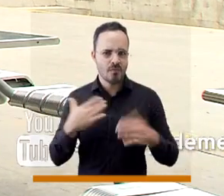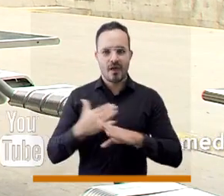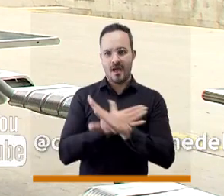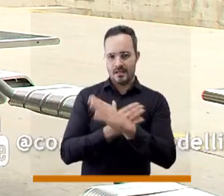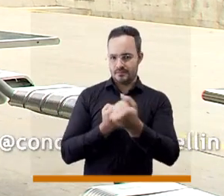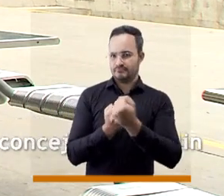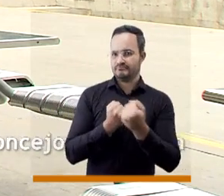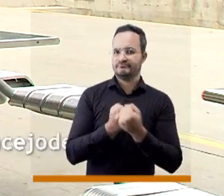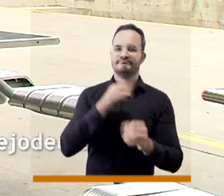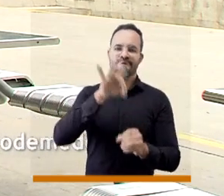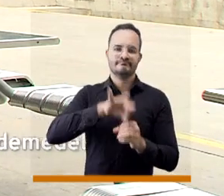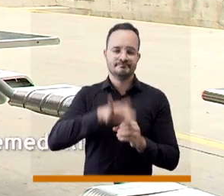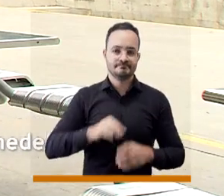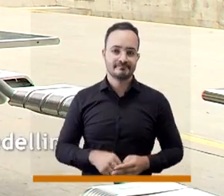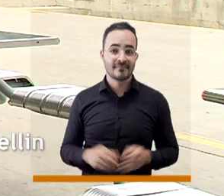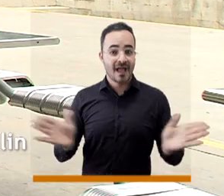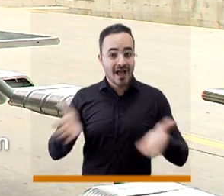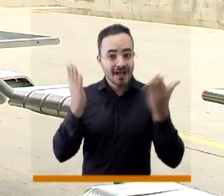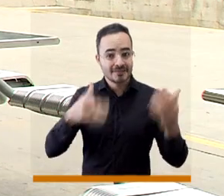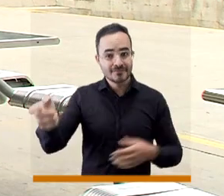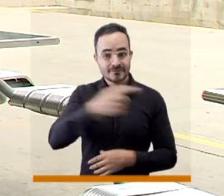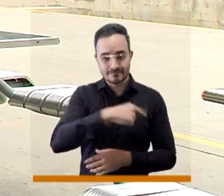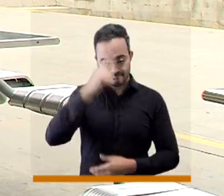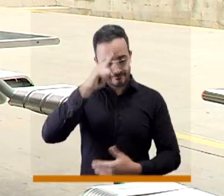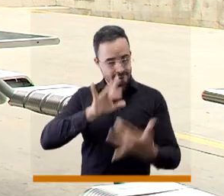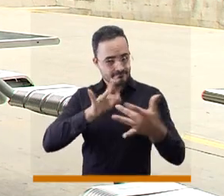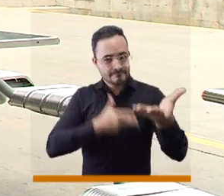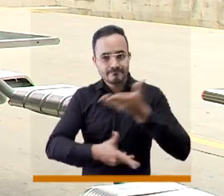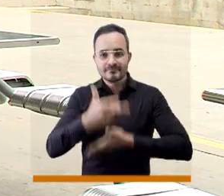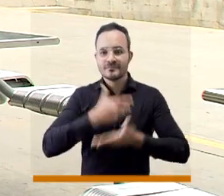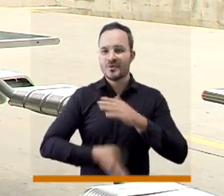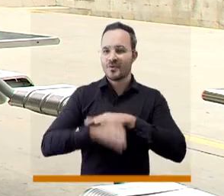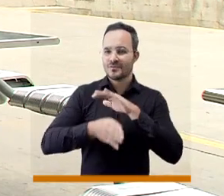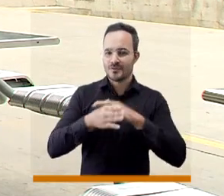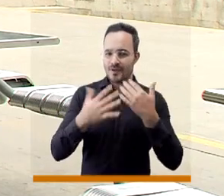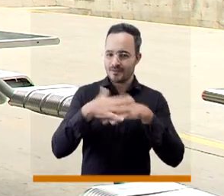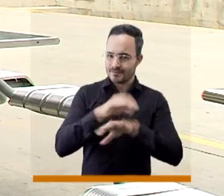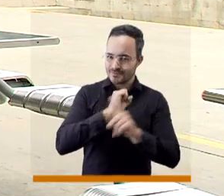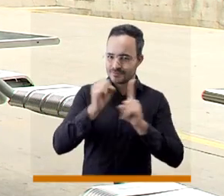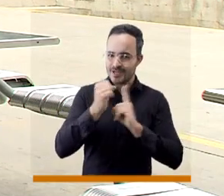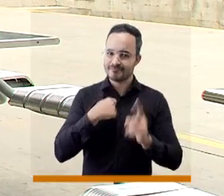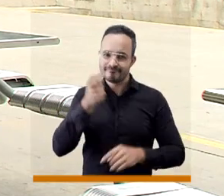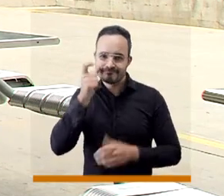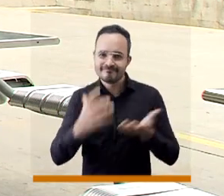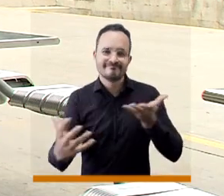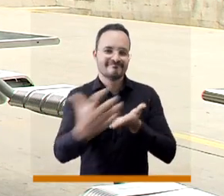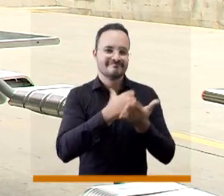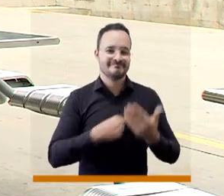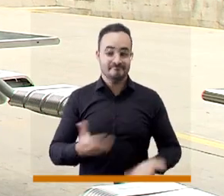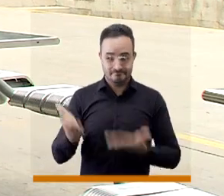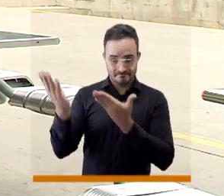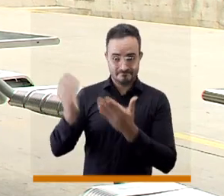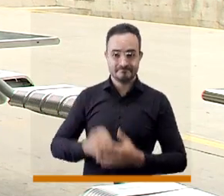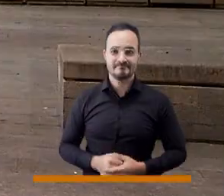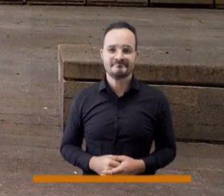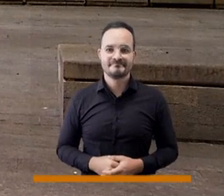Recuerde que estamos en un diálogo constante con ustedes, que sigan interactuando en nuestras redes sociales que aquí aparecen. Catherine, siga.